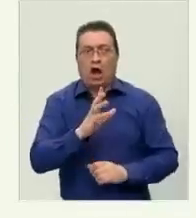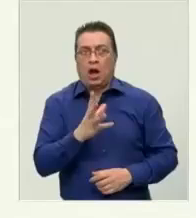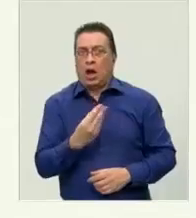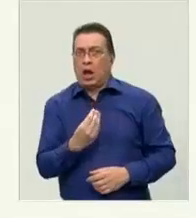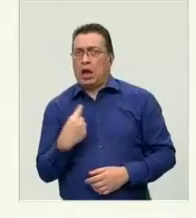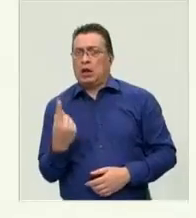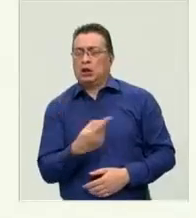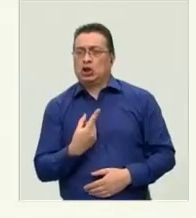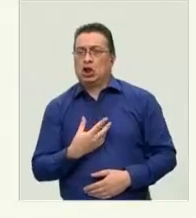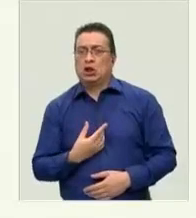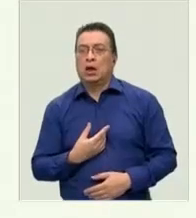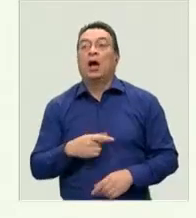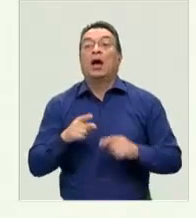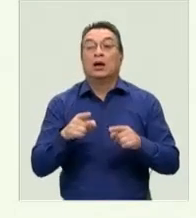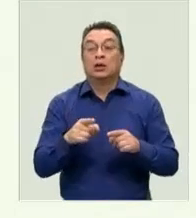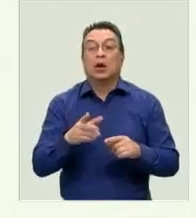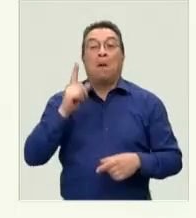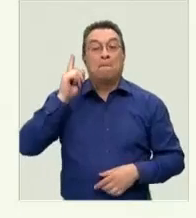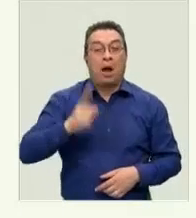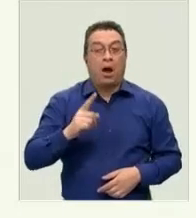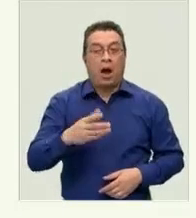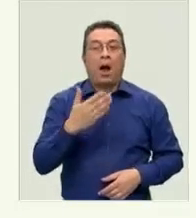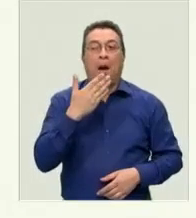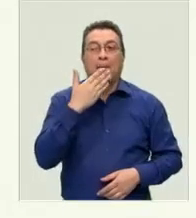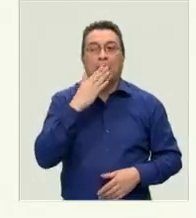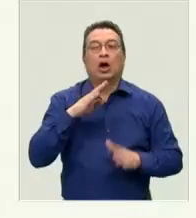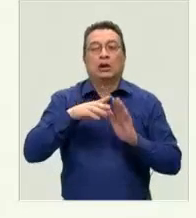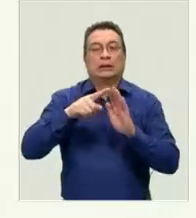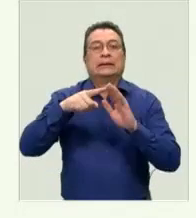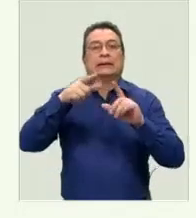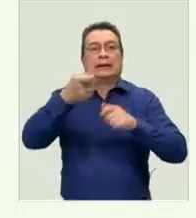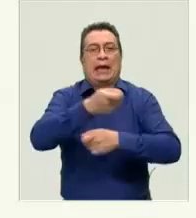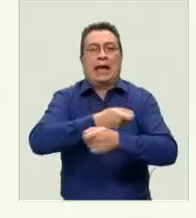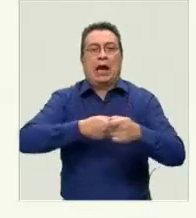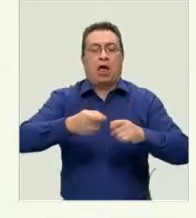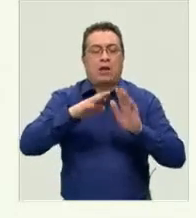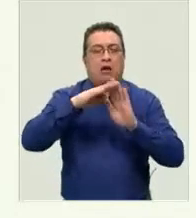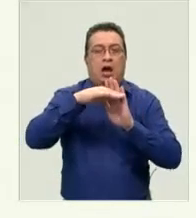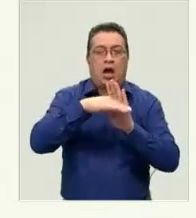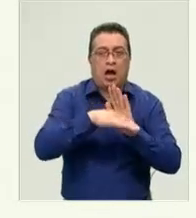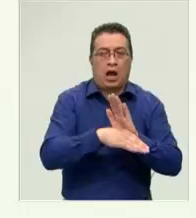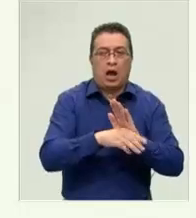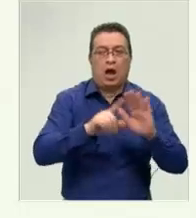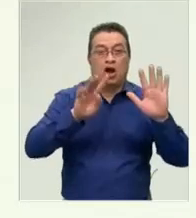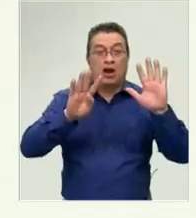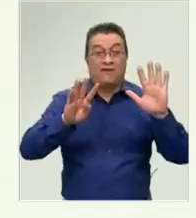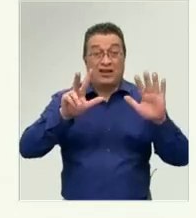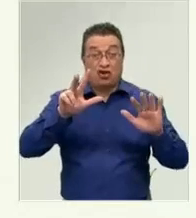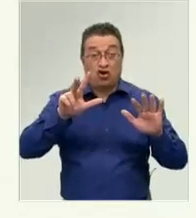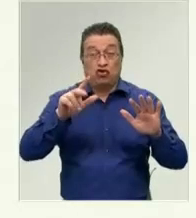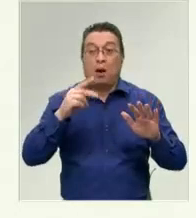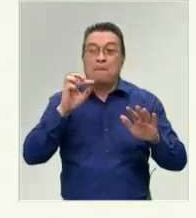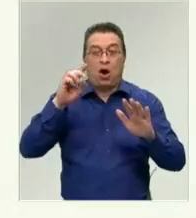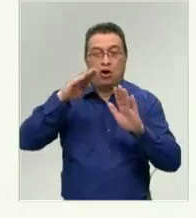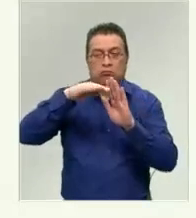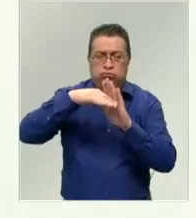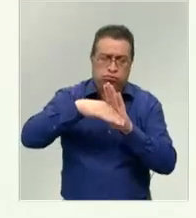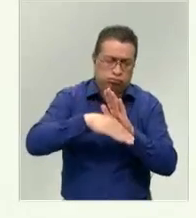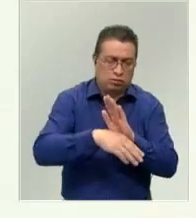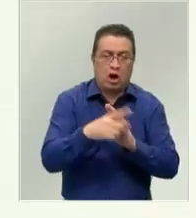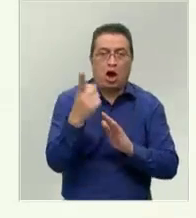régimen que de alguna u otra forma le ha servido para mejorar la decadente economía que en el año 98 llegó a su peor momento con